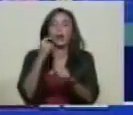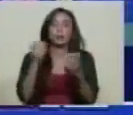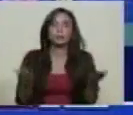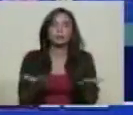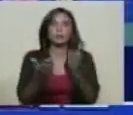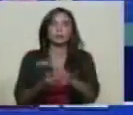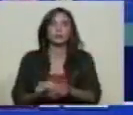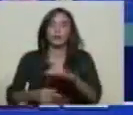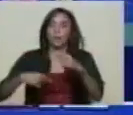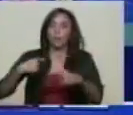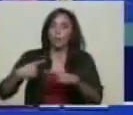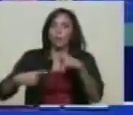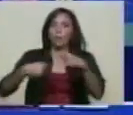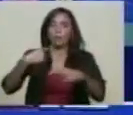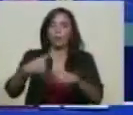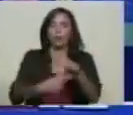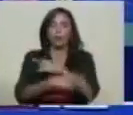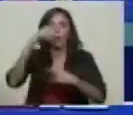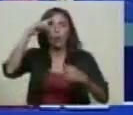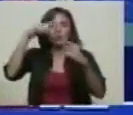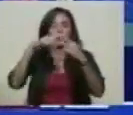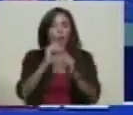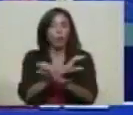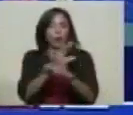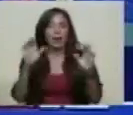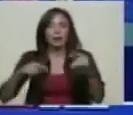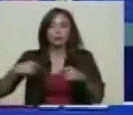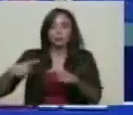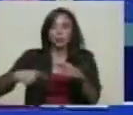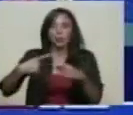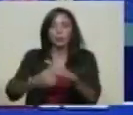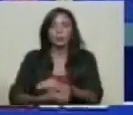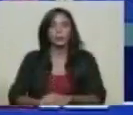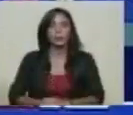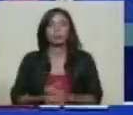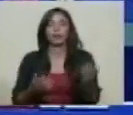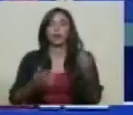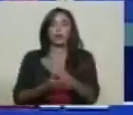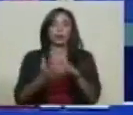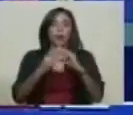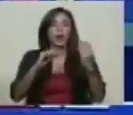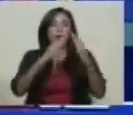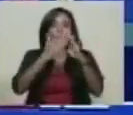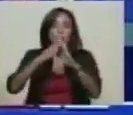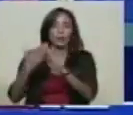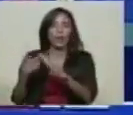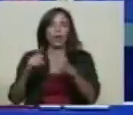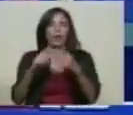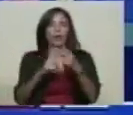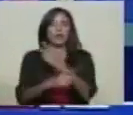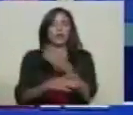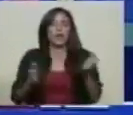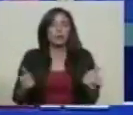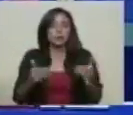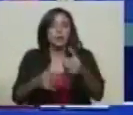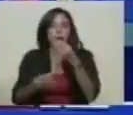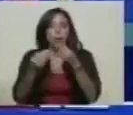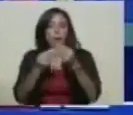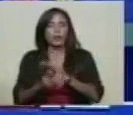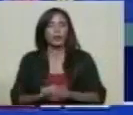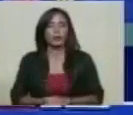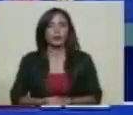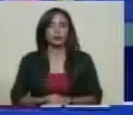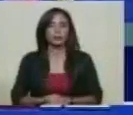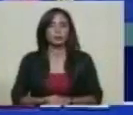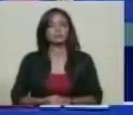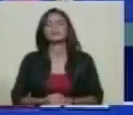en cumplimiento de su misión, del fortalecimiento del Consejo Comunal, del fortalecimiento del CLAP, en el fortalecimiento de